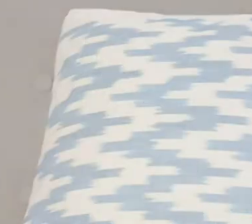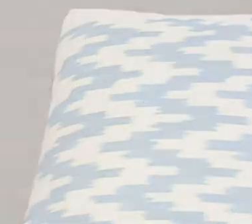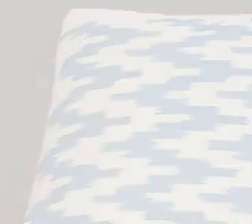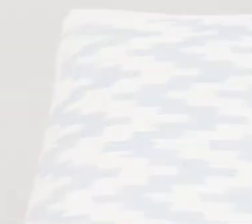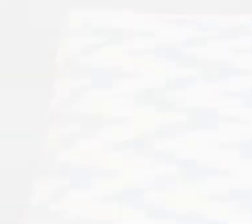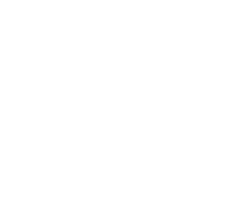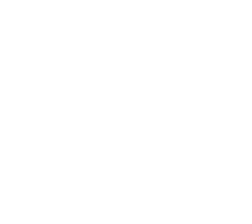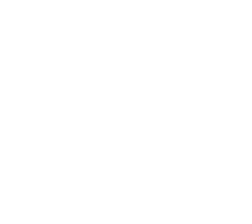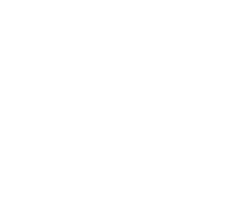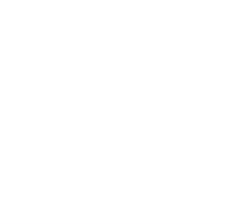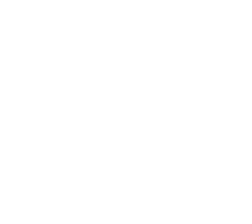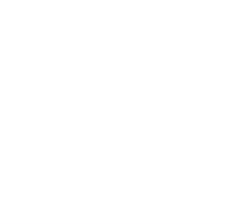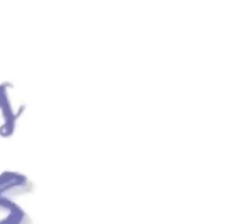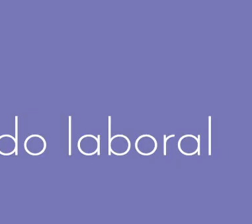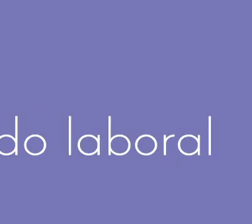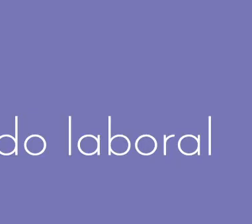necesitaba.